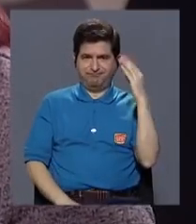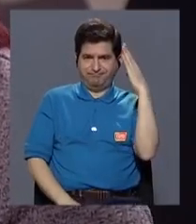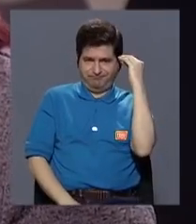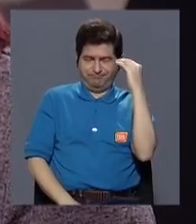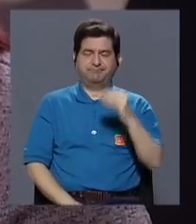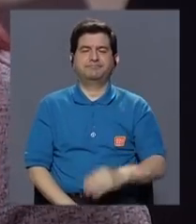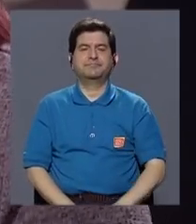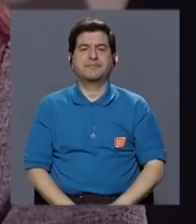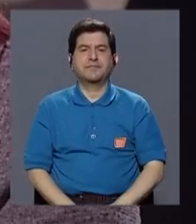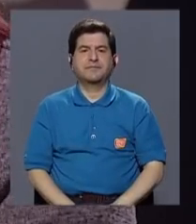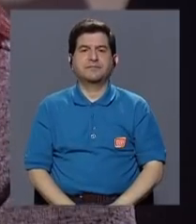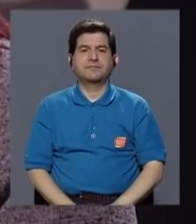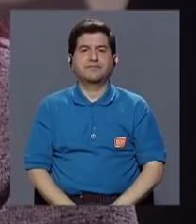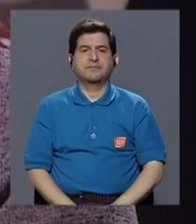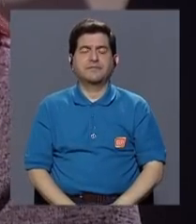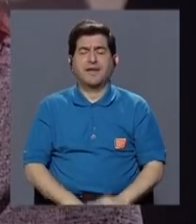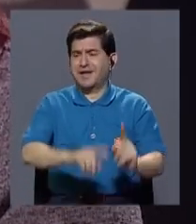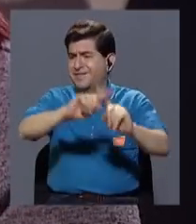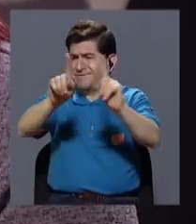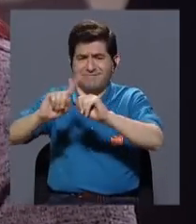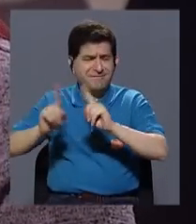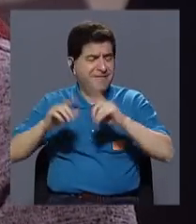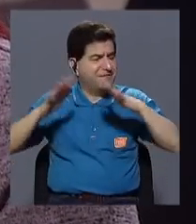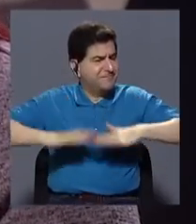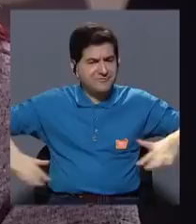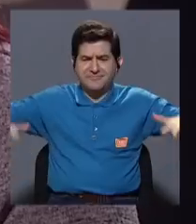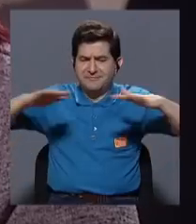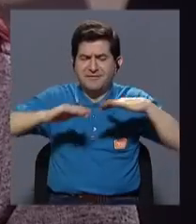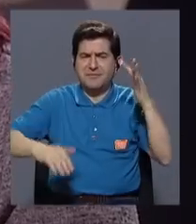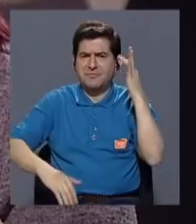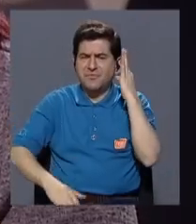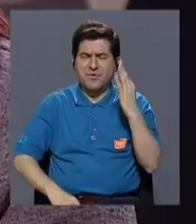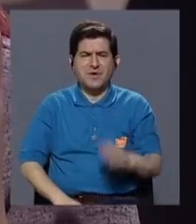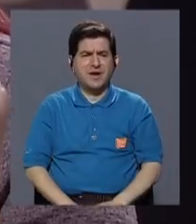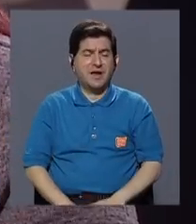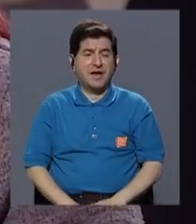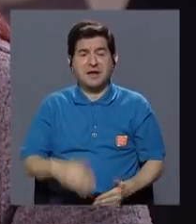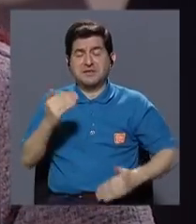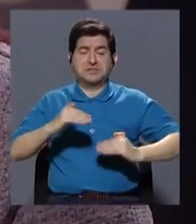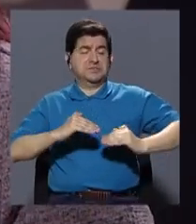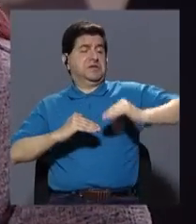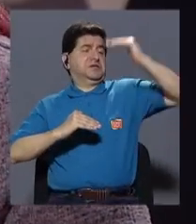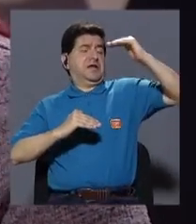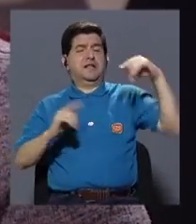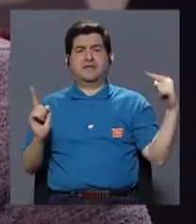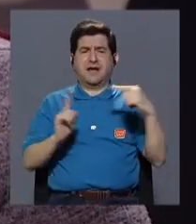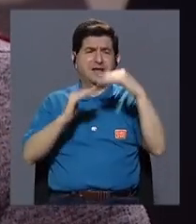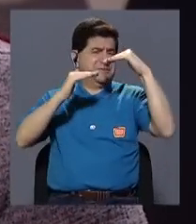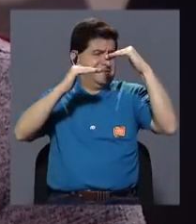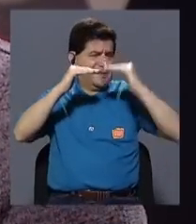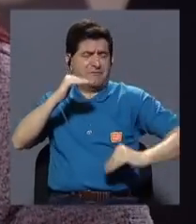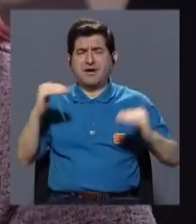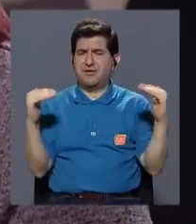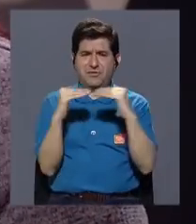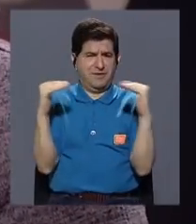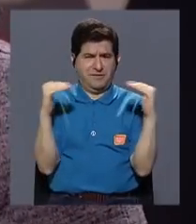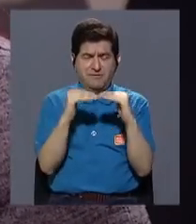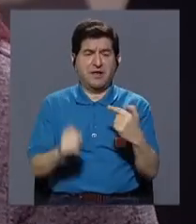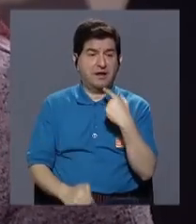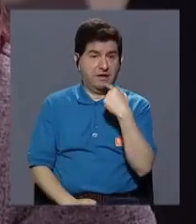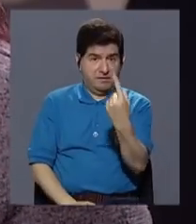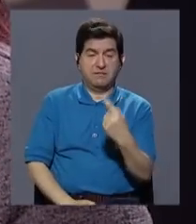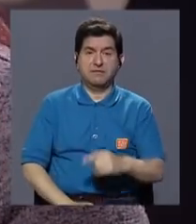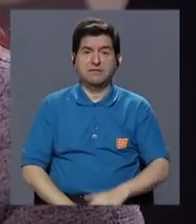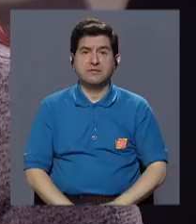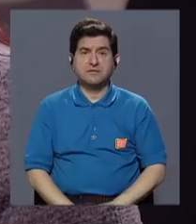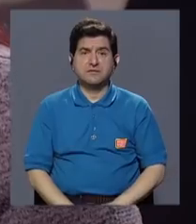entonces si cada son muy diferentes espacios mujeres desde lo más top de la clase alta hasta lo más bajo de ella que